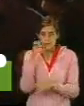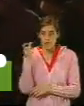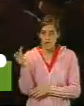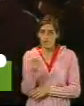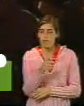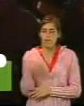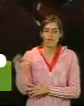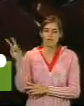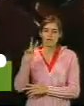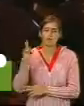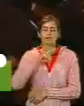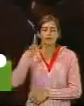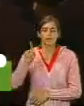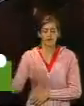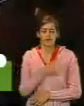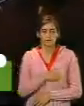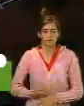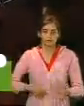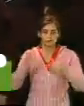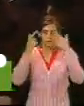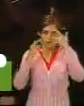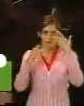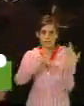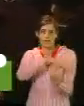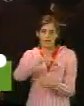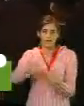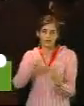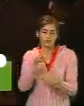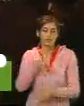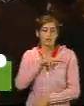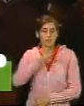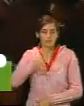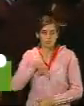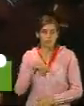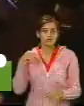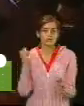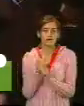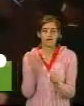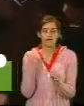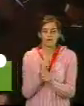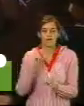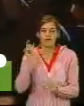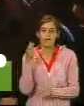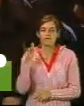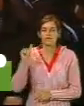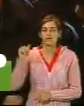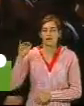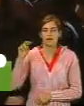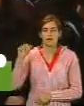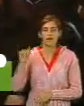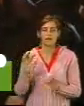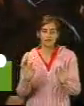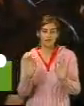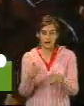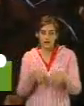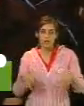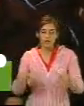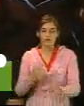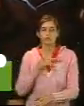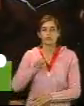al pueblo de Venezuela y a nuestro comandante Chávez y a la revolución, que nosotros, los trabajadores de Guayana y específicamente los de Bicoa,